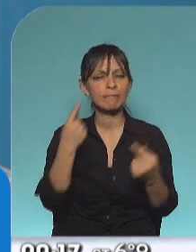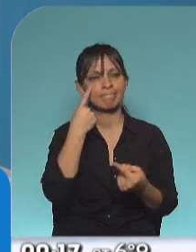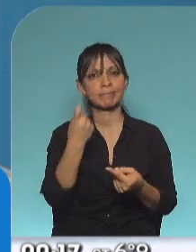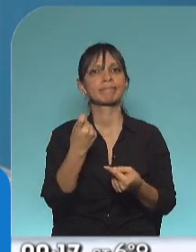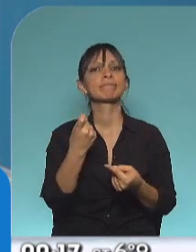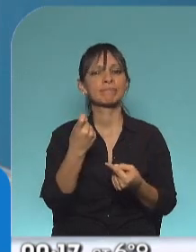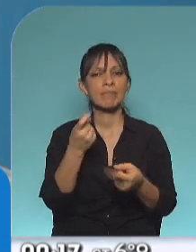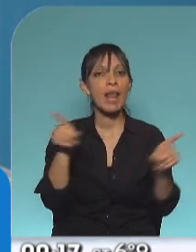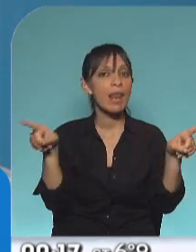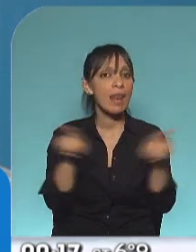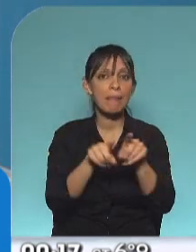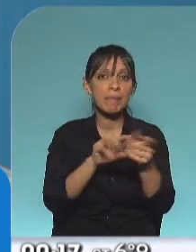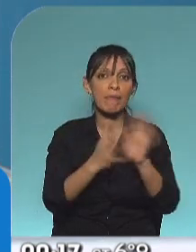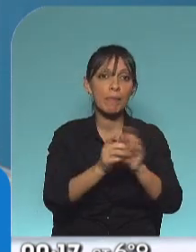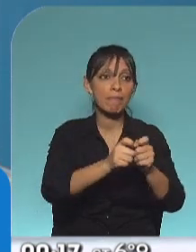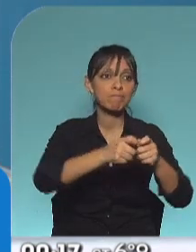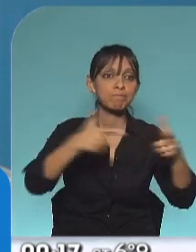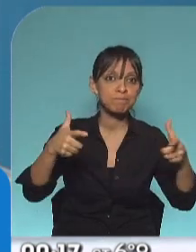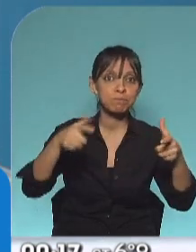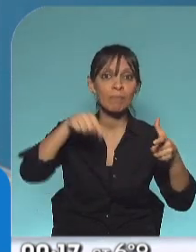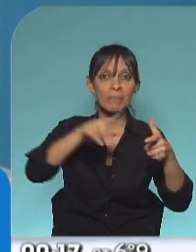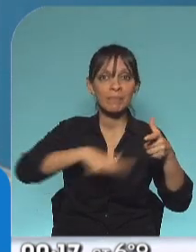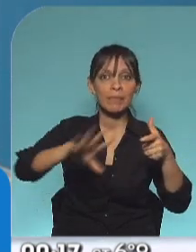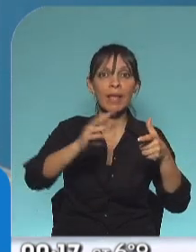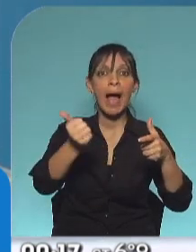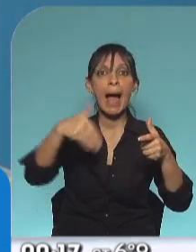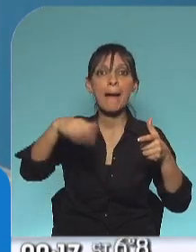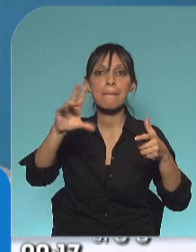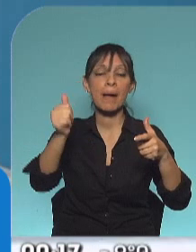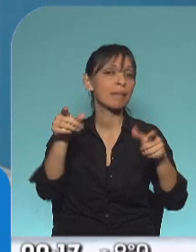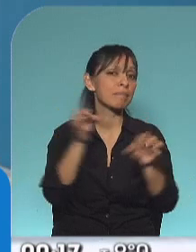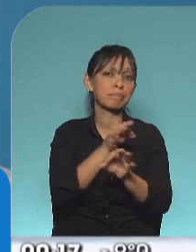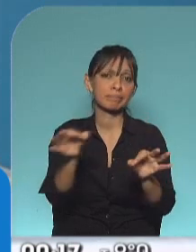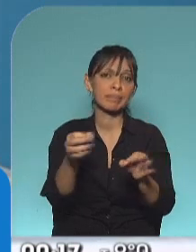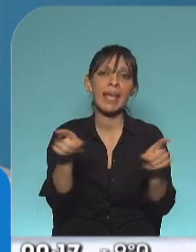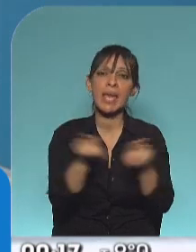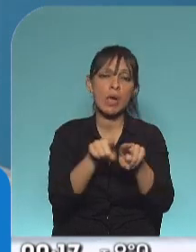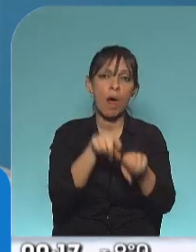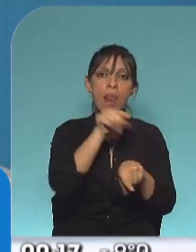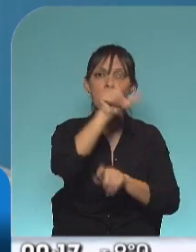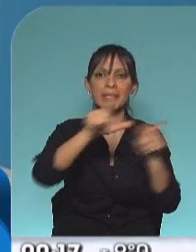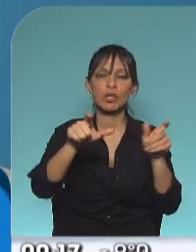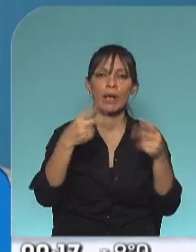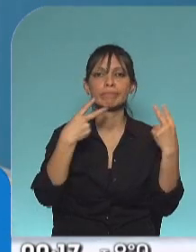el comportamiento del crecimiento de casos en el AMBA se evidencia en las personas que viajan en transporte público.